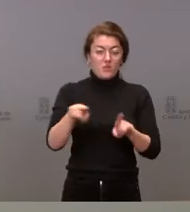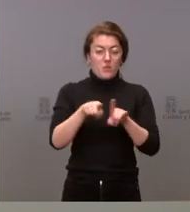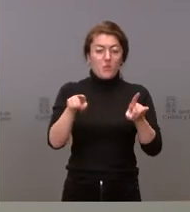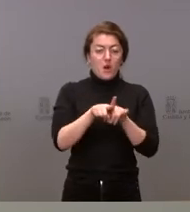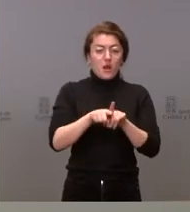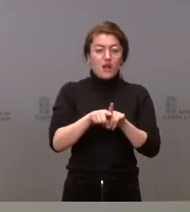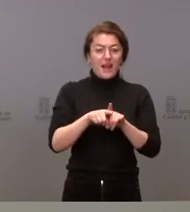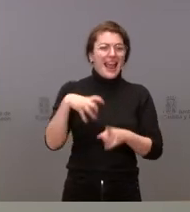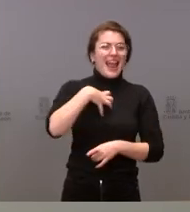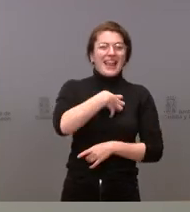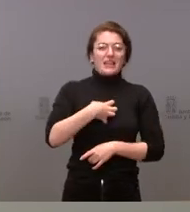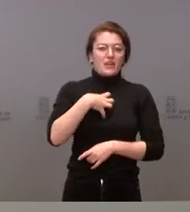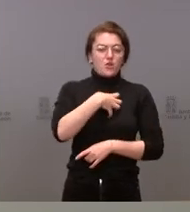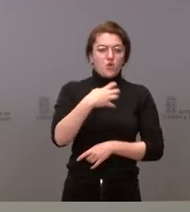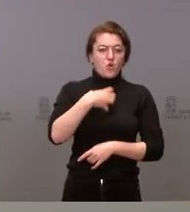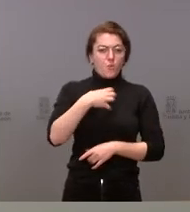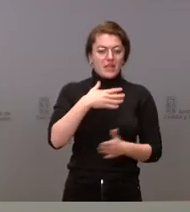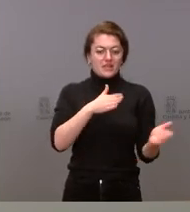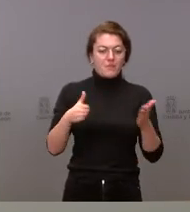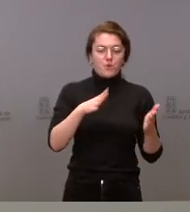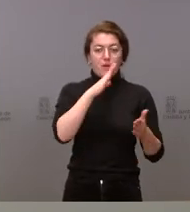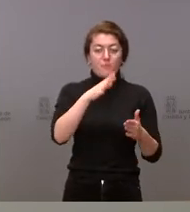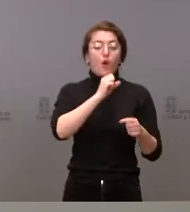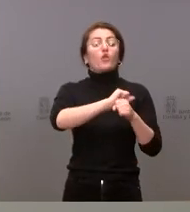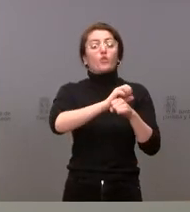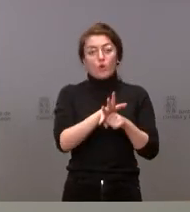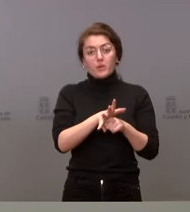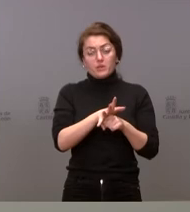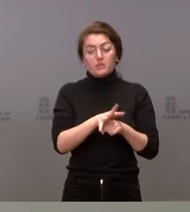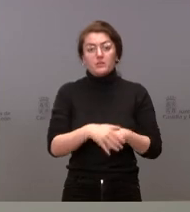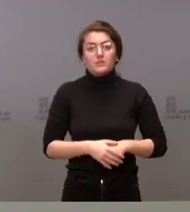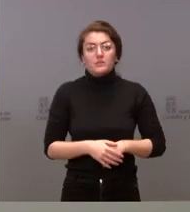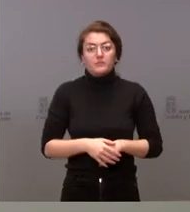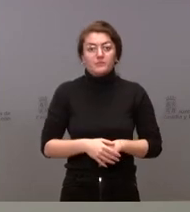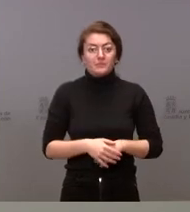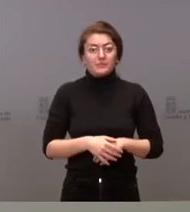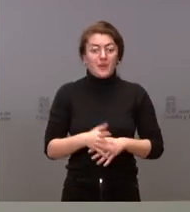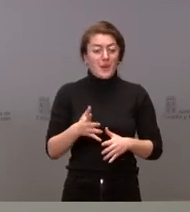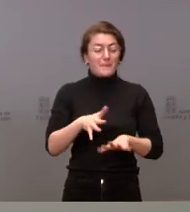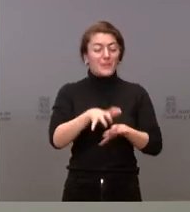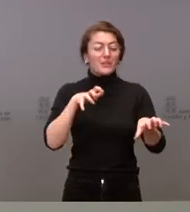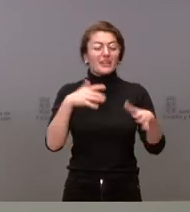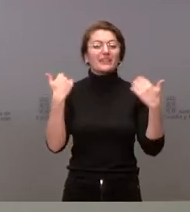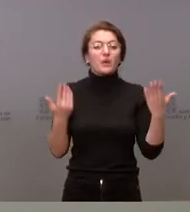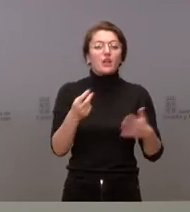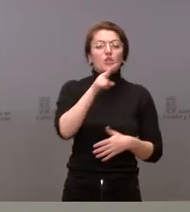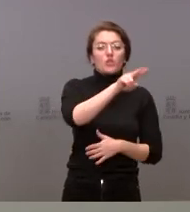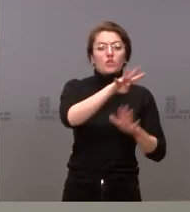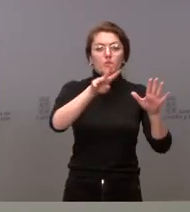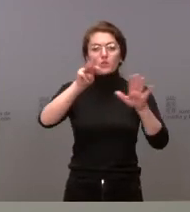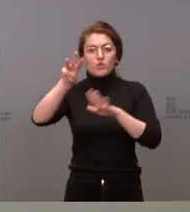como consecuencia del cob y de ellas en las tres categorías más abundantes le puedo decir que hay 298 médicos